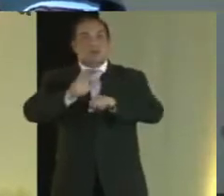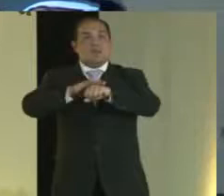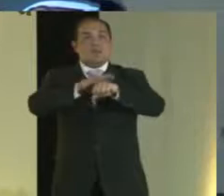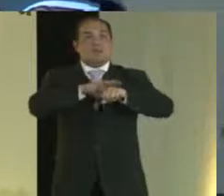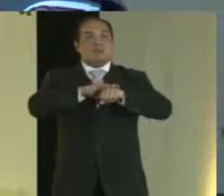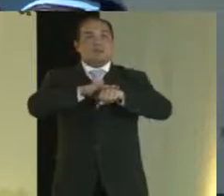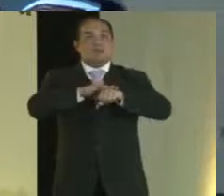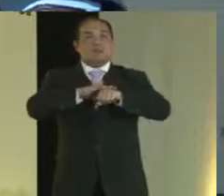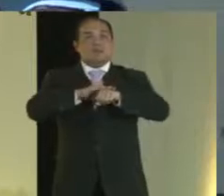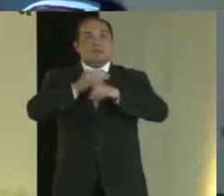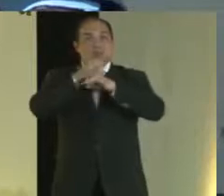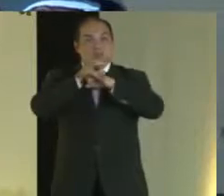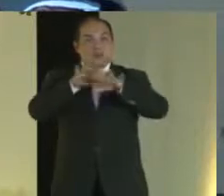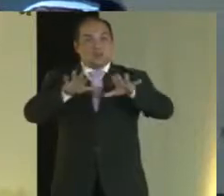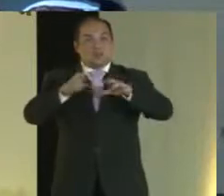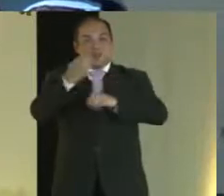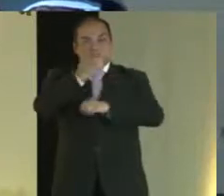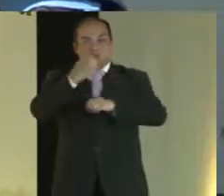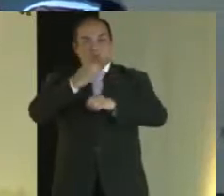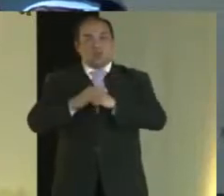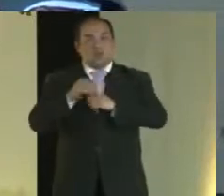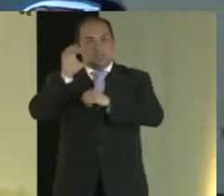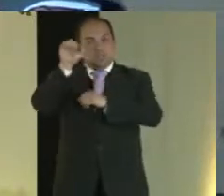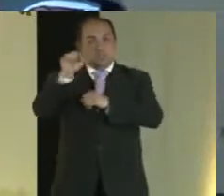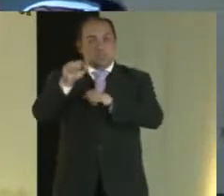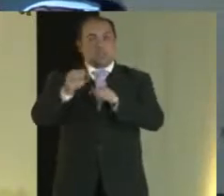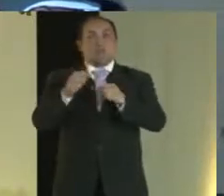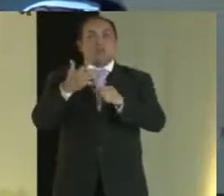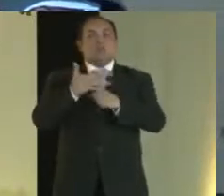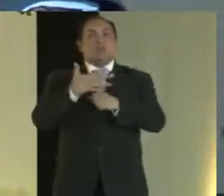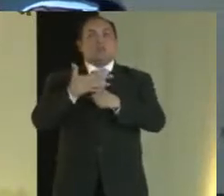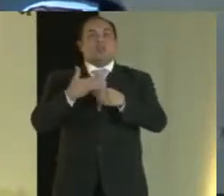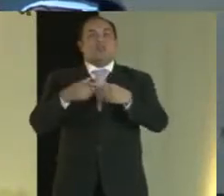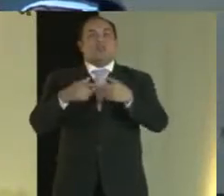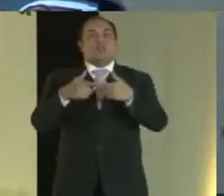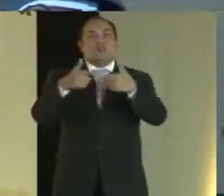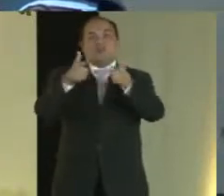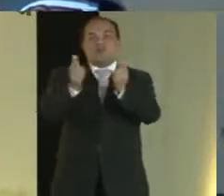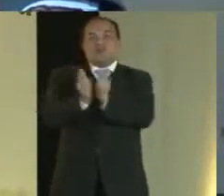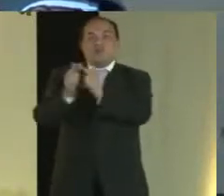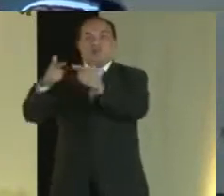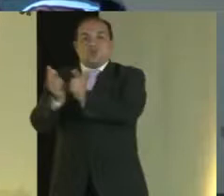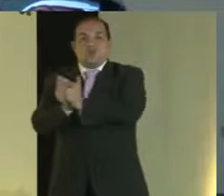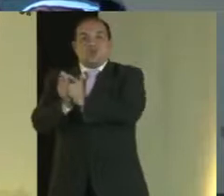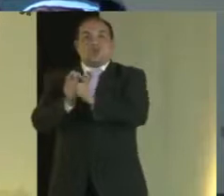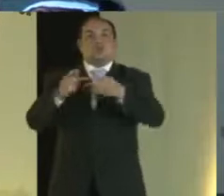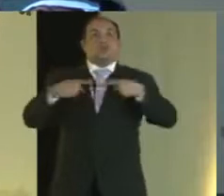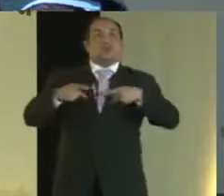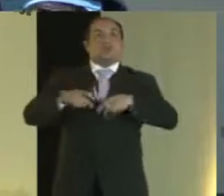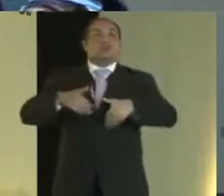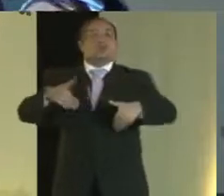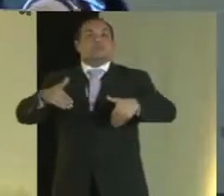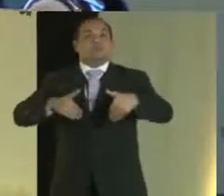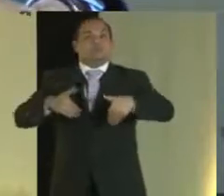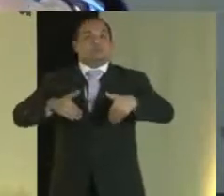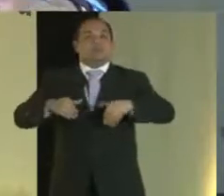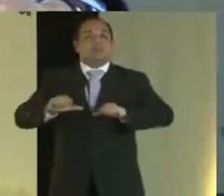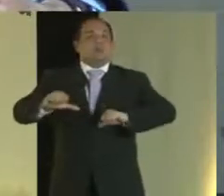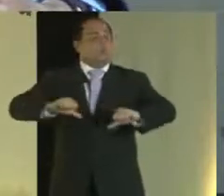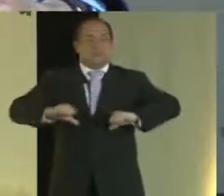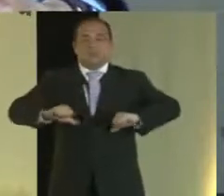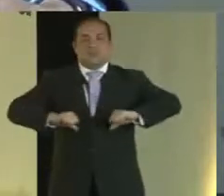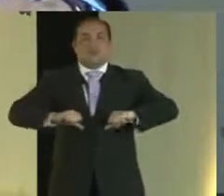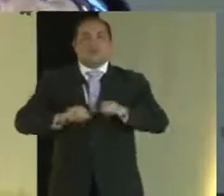para promover escuelas sindicales y la formación de cuadros y activistas del movimiento social y así